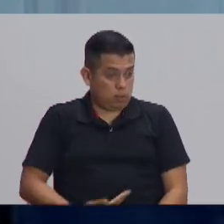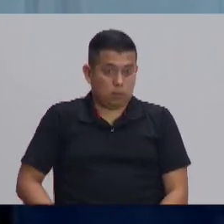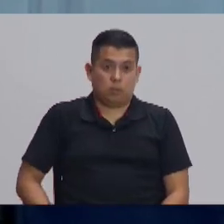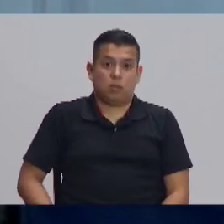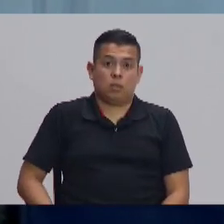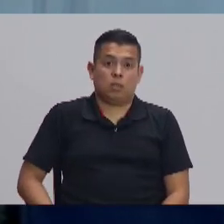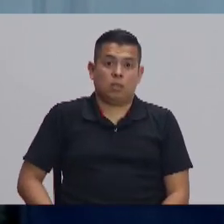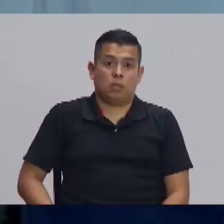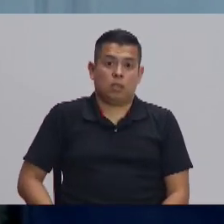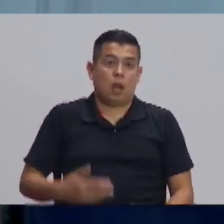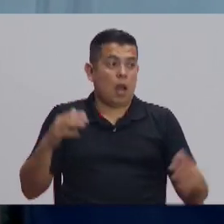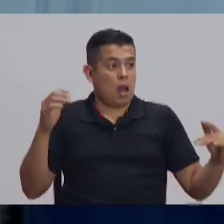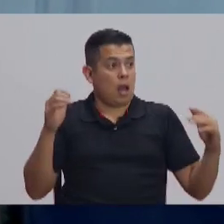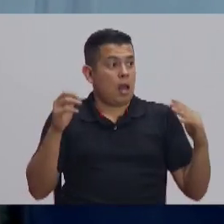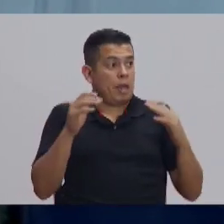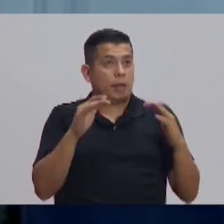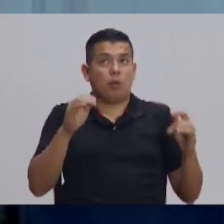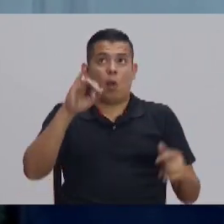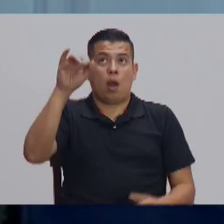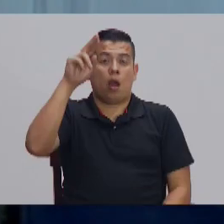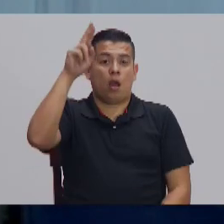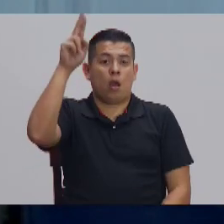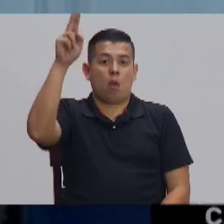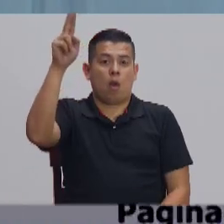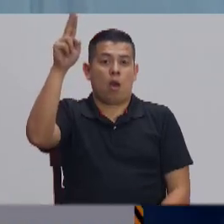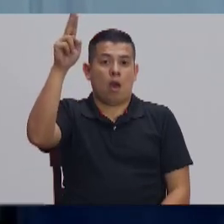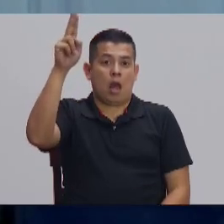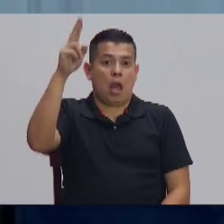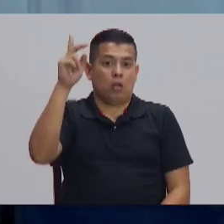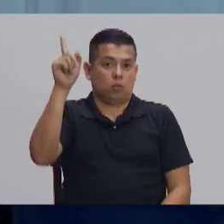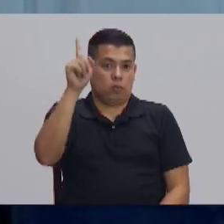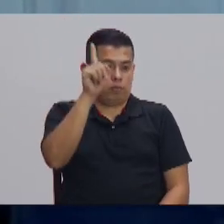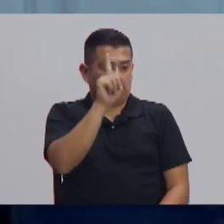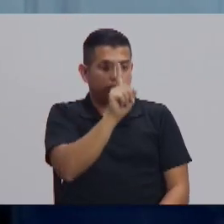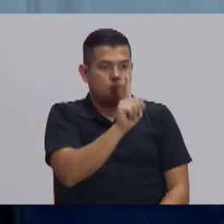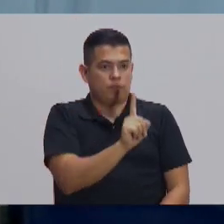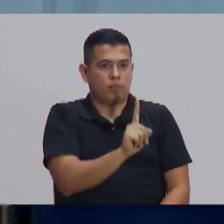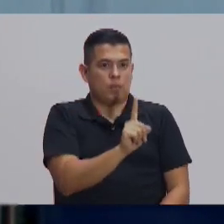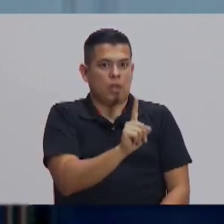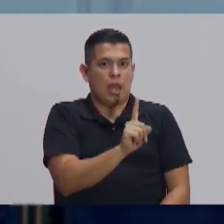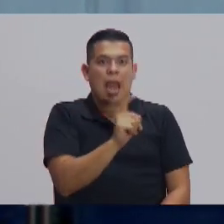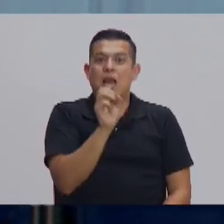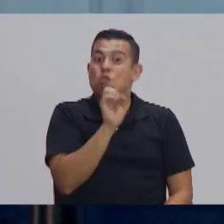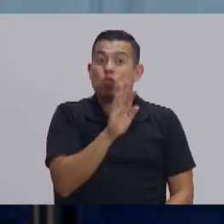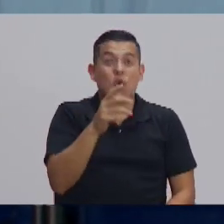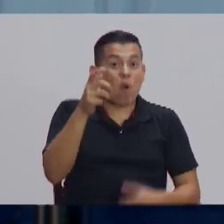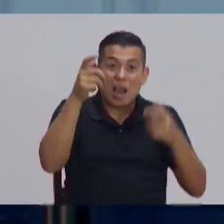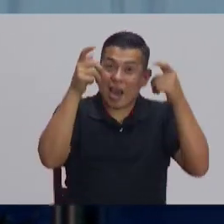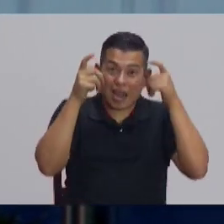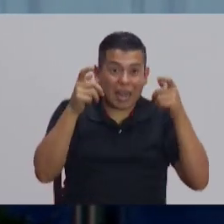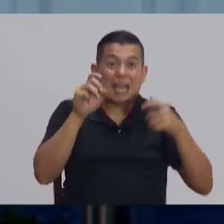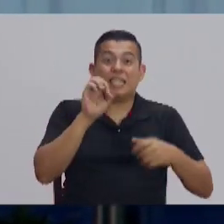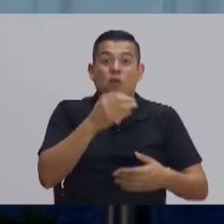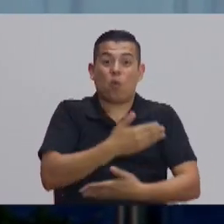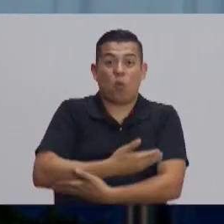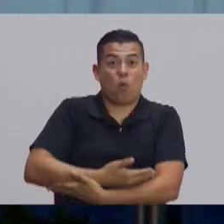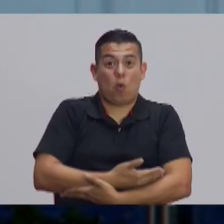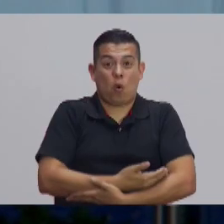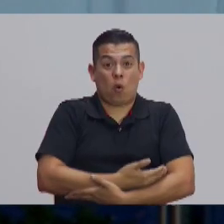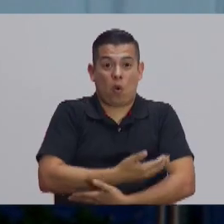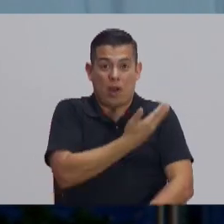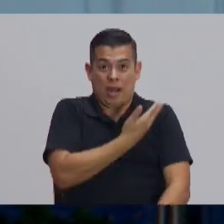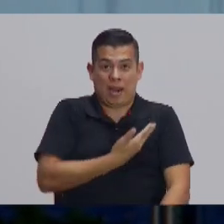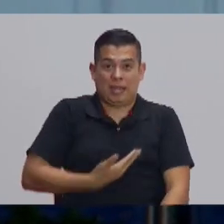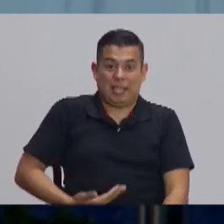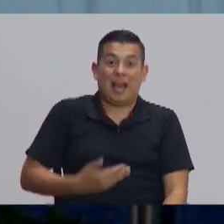del ejército de jehová he venido no dijo como rey dijo como príncipe